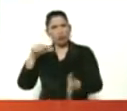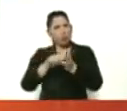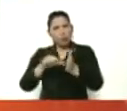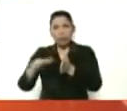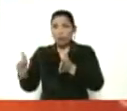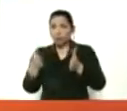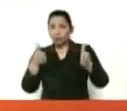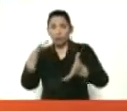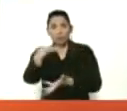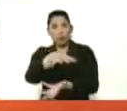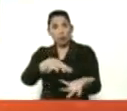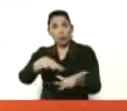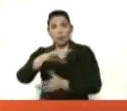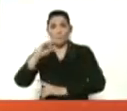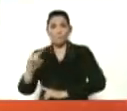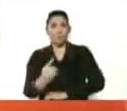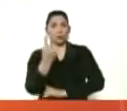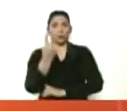problemas fundamentales.